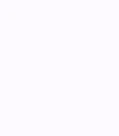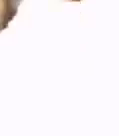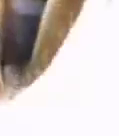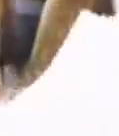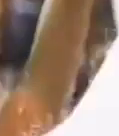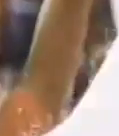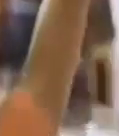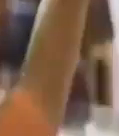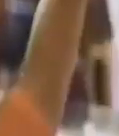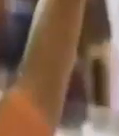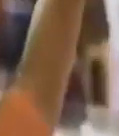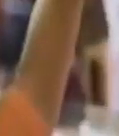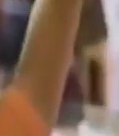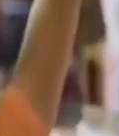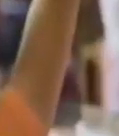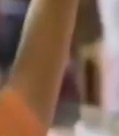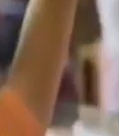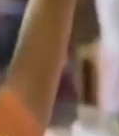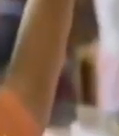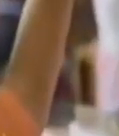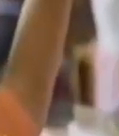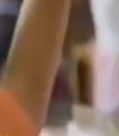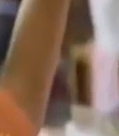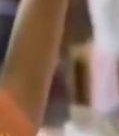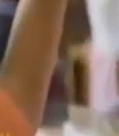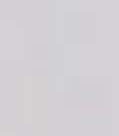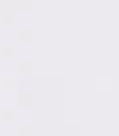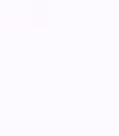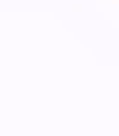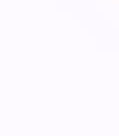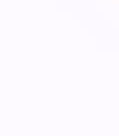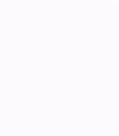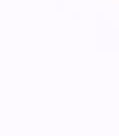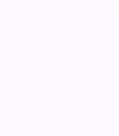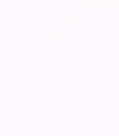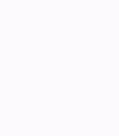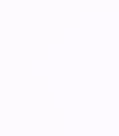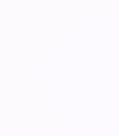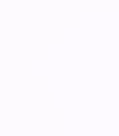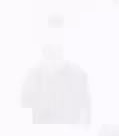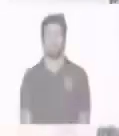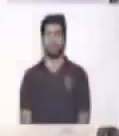A continuación, Comunicación y Lenguaje, quinto bachillerato.